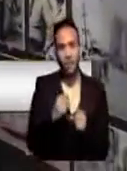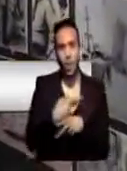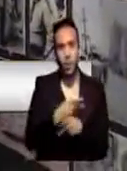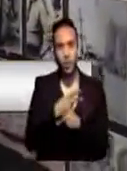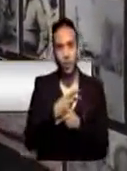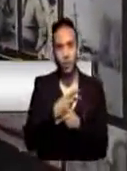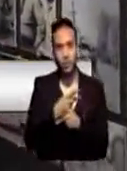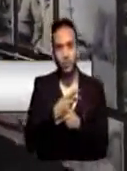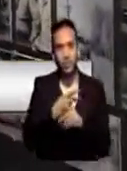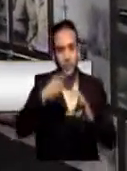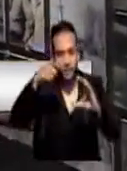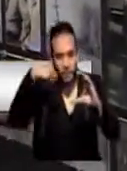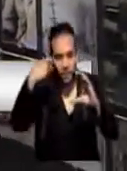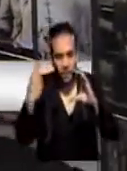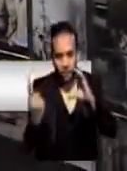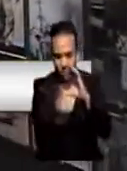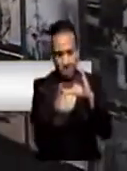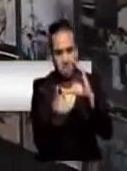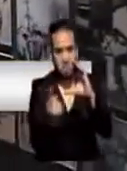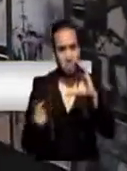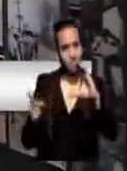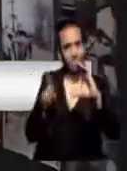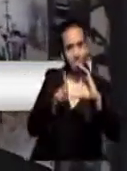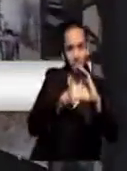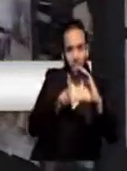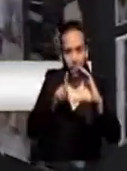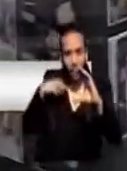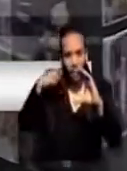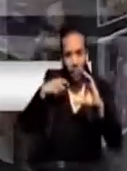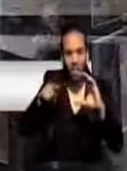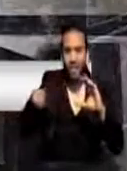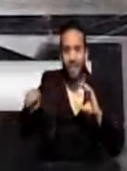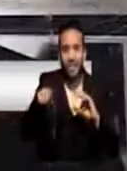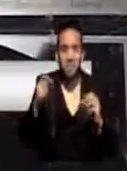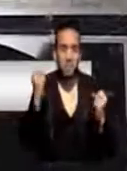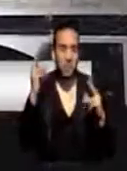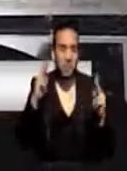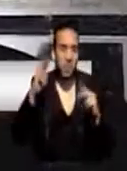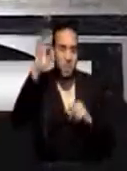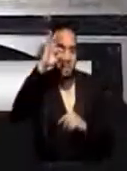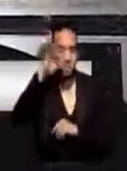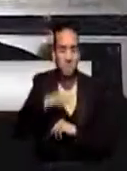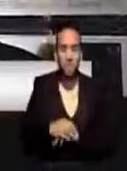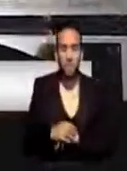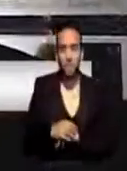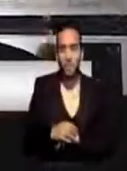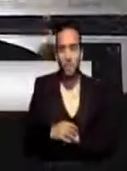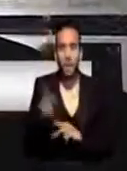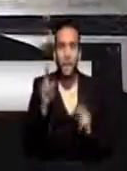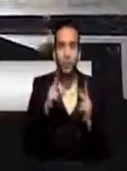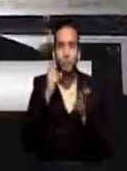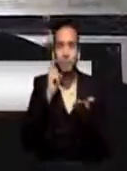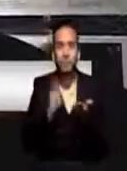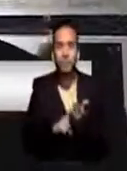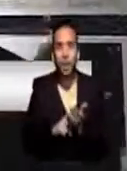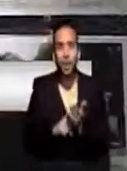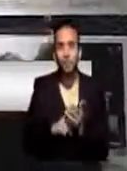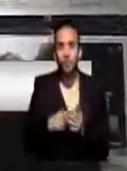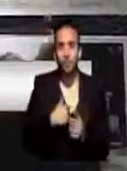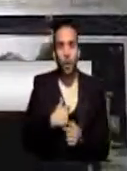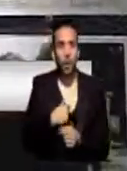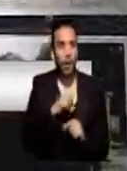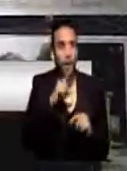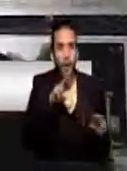bastidores que solo pocos logran conocer y distinguir. Mientras todo el mundo se fijaba en el programa, yo me fijaba en el corre que te corre que